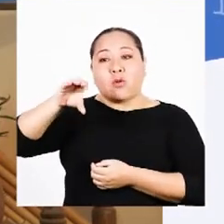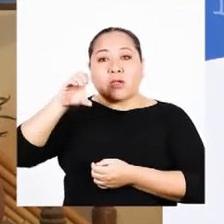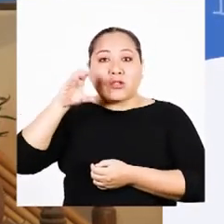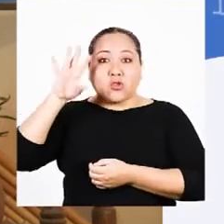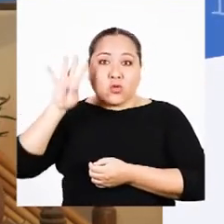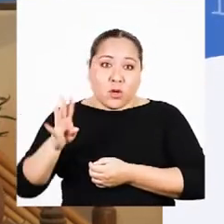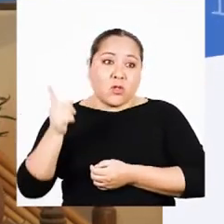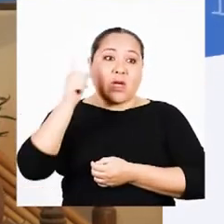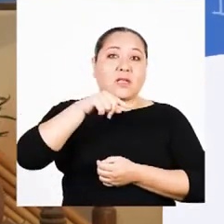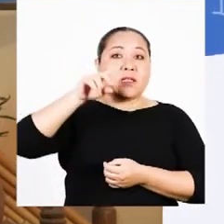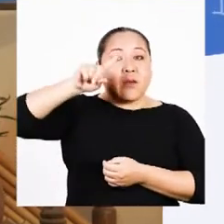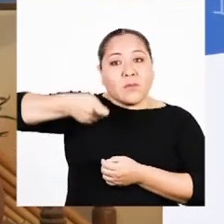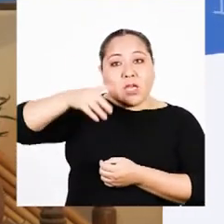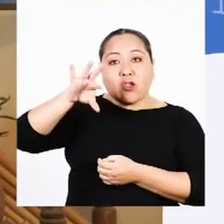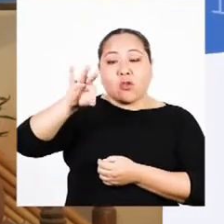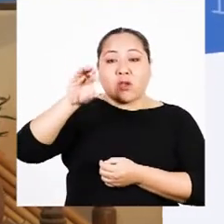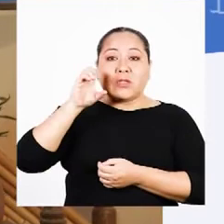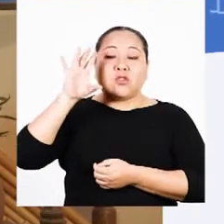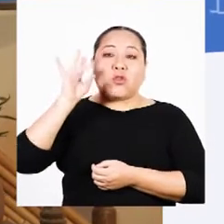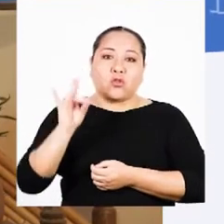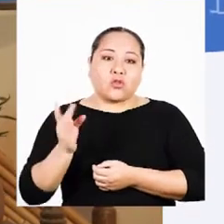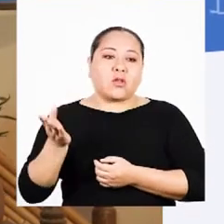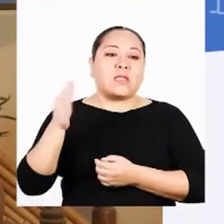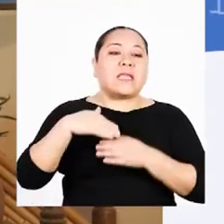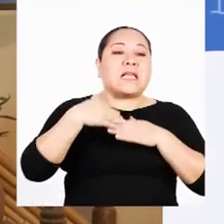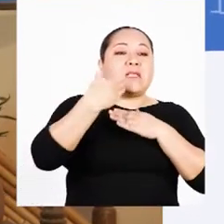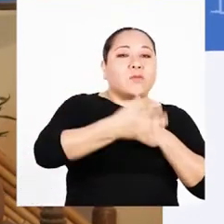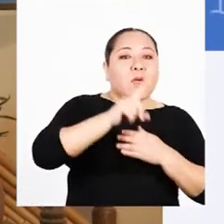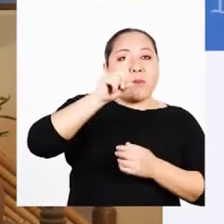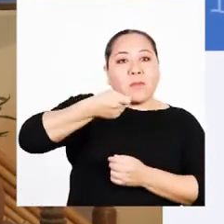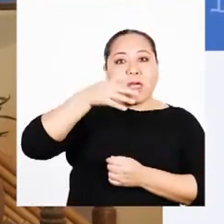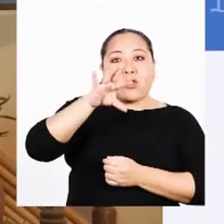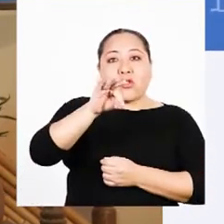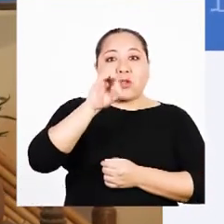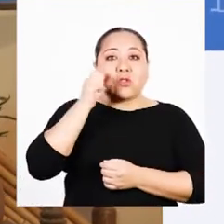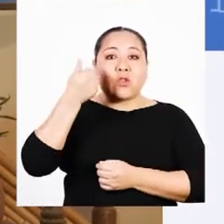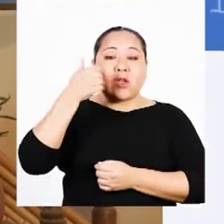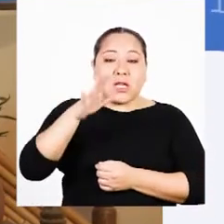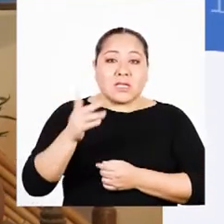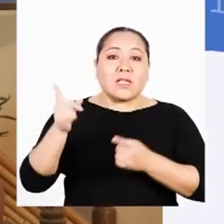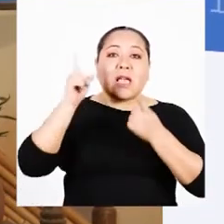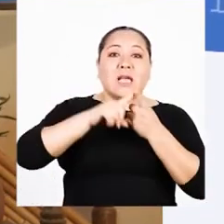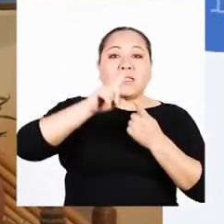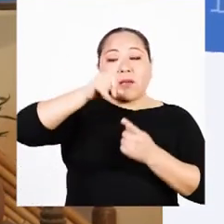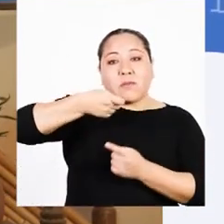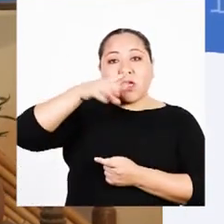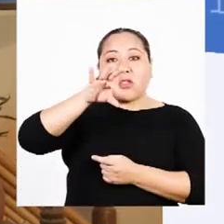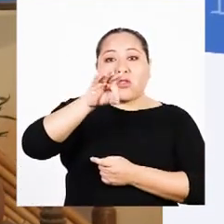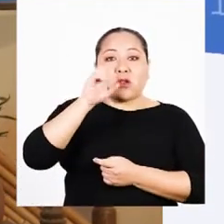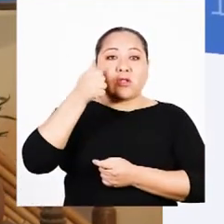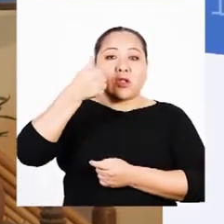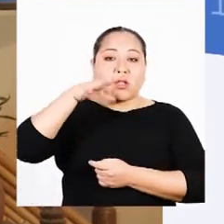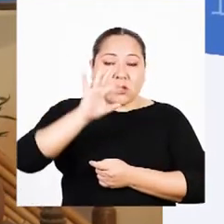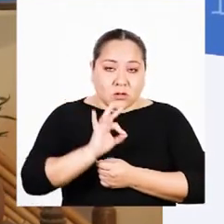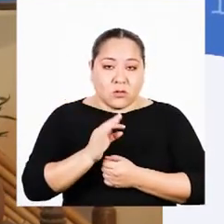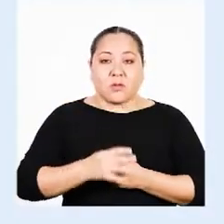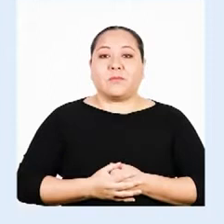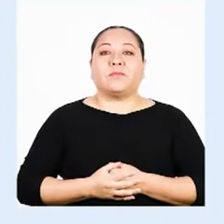a 1908 y luego de 1915 a 1919.